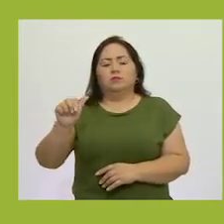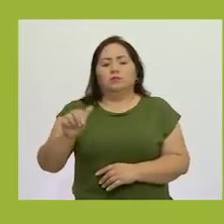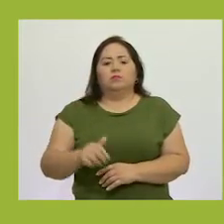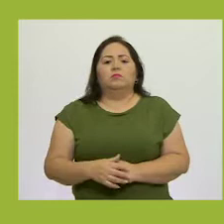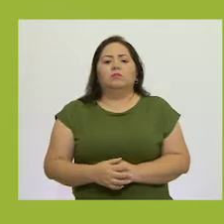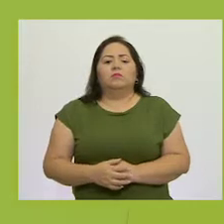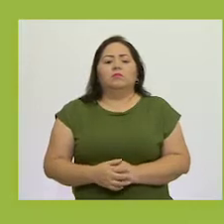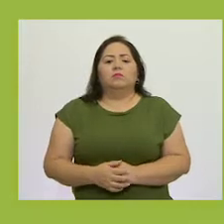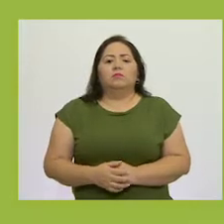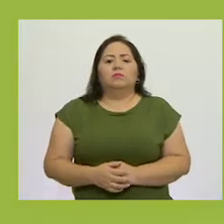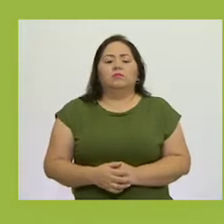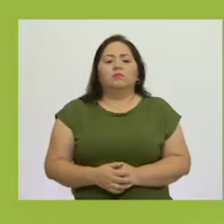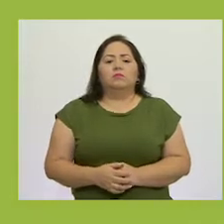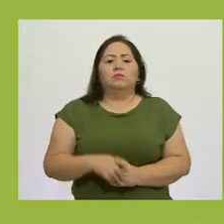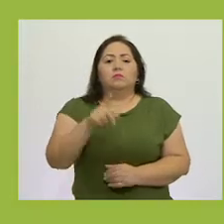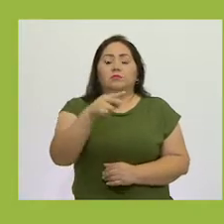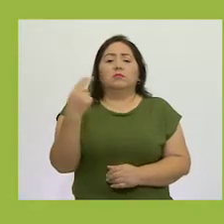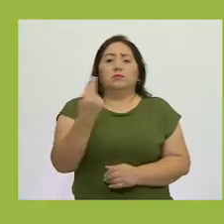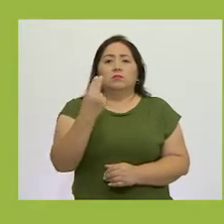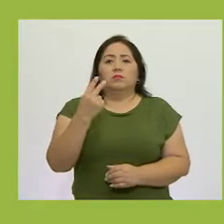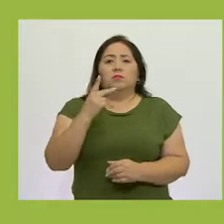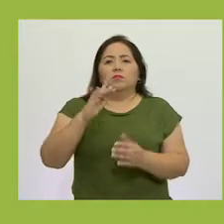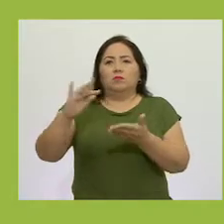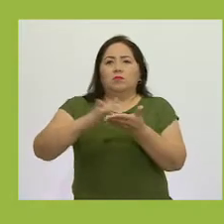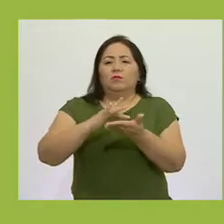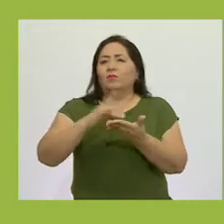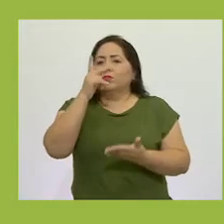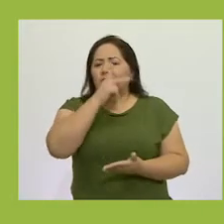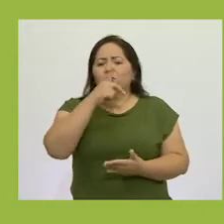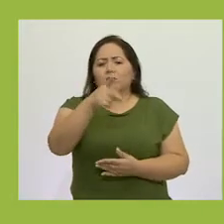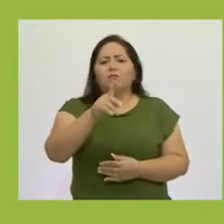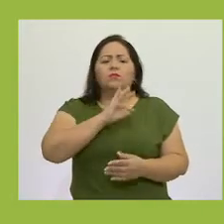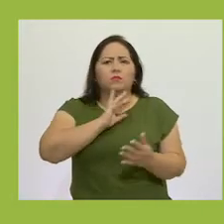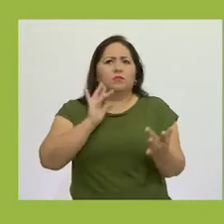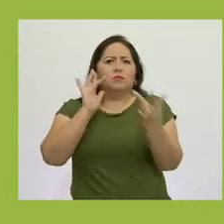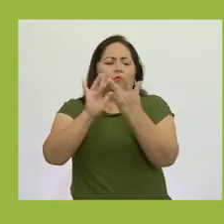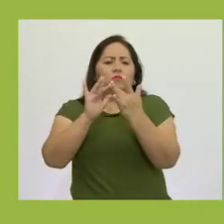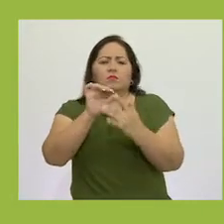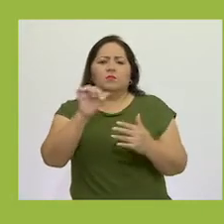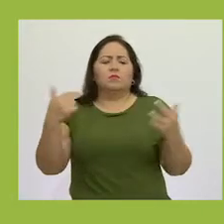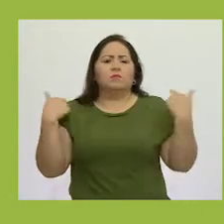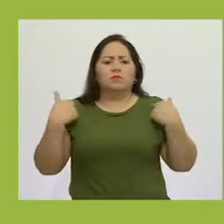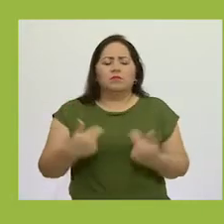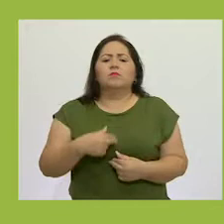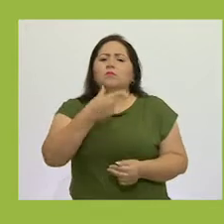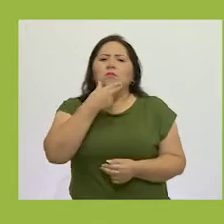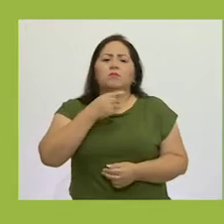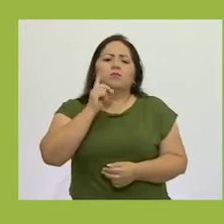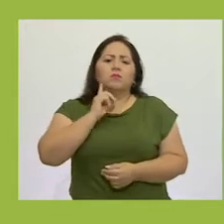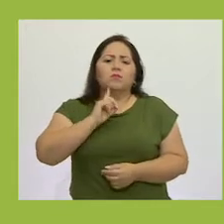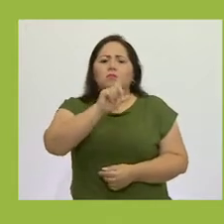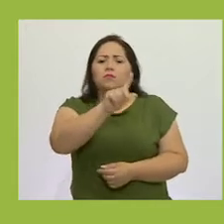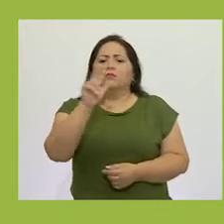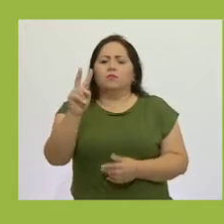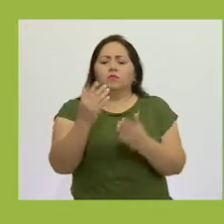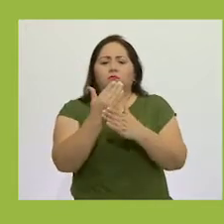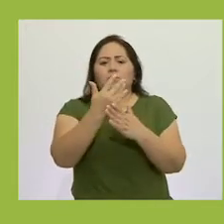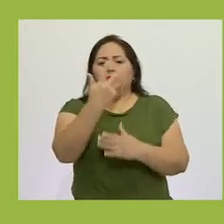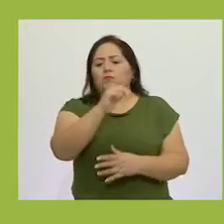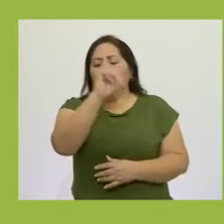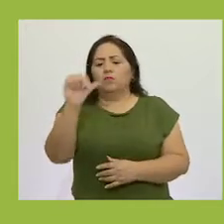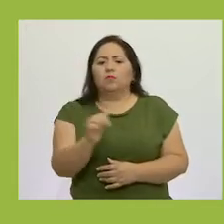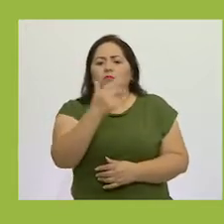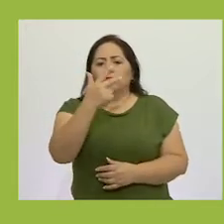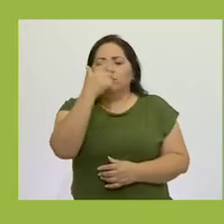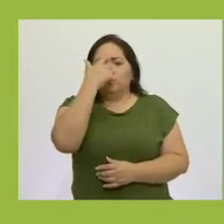800-734-7376. Para solicitar apoyo pedagógico, comunícate con maestras y maestros de lunes a viernes de 8